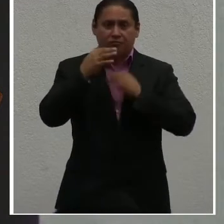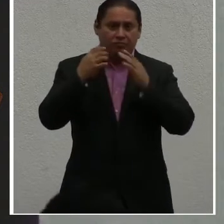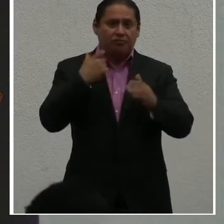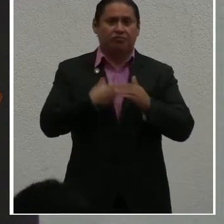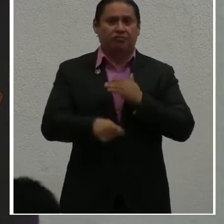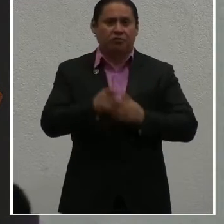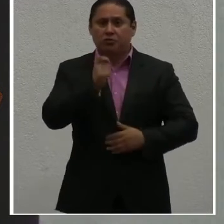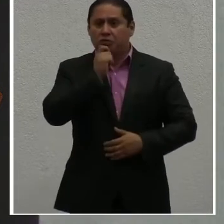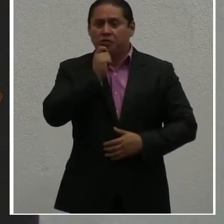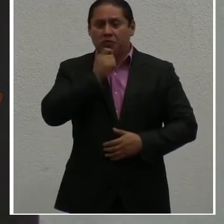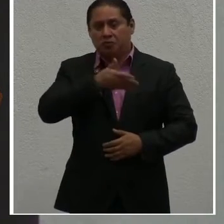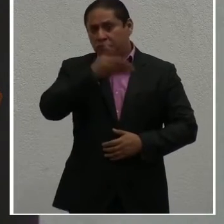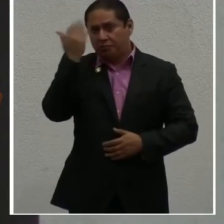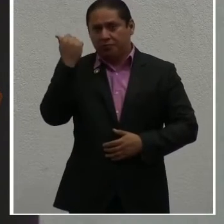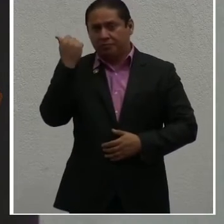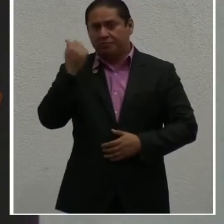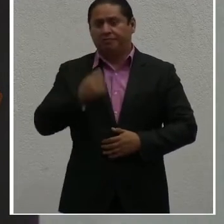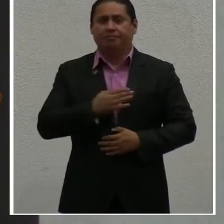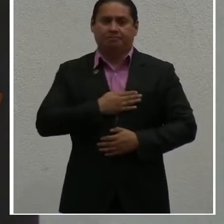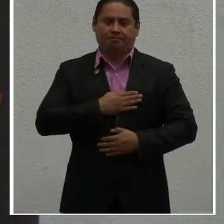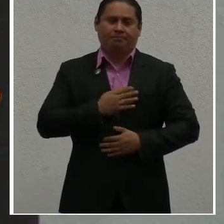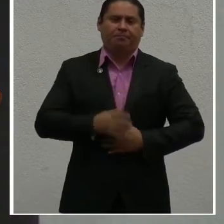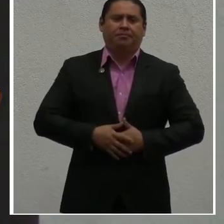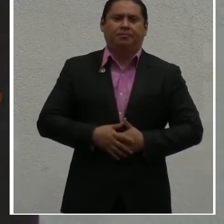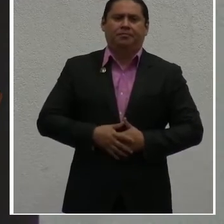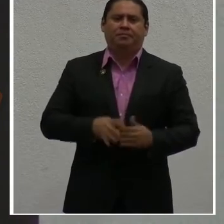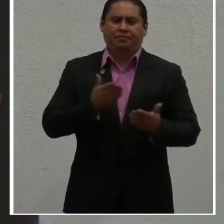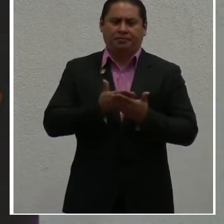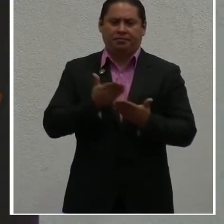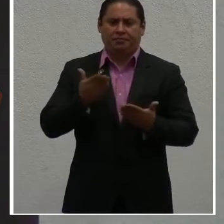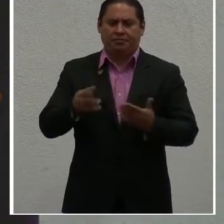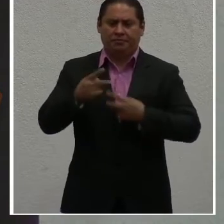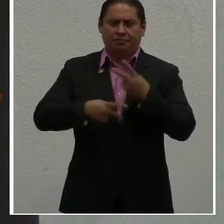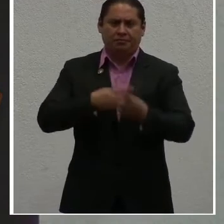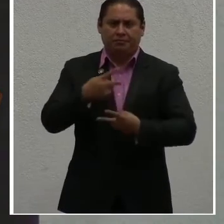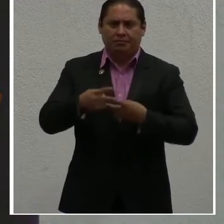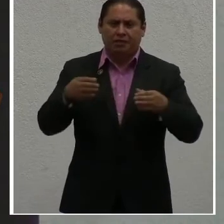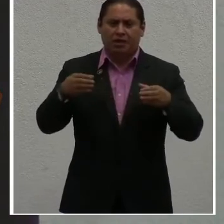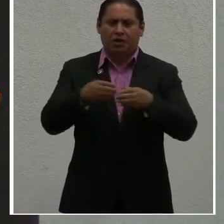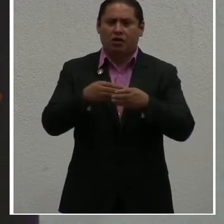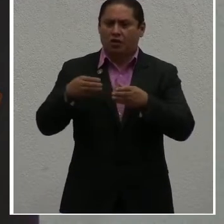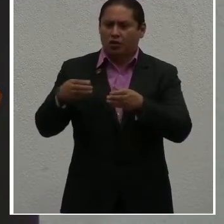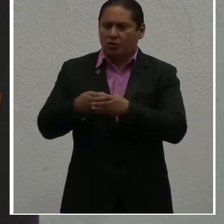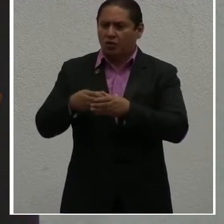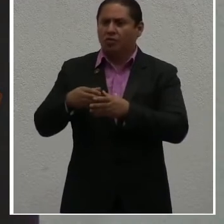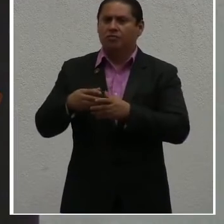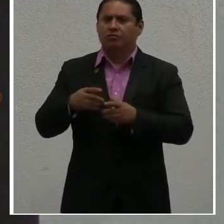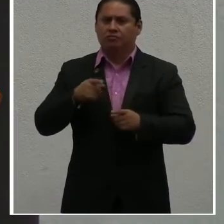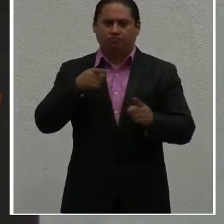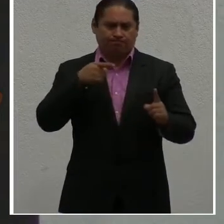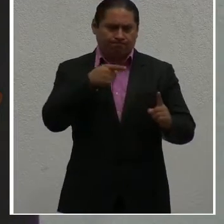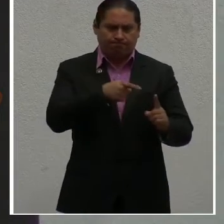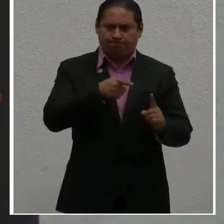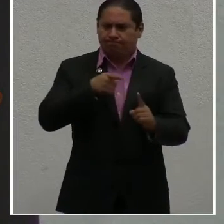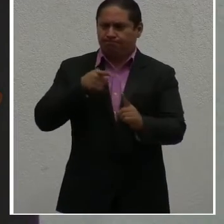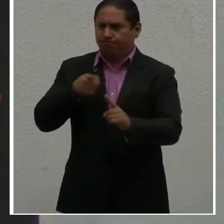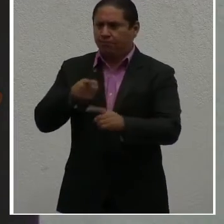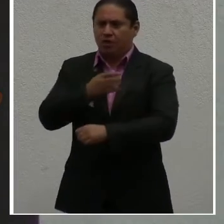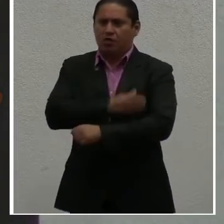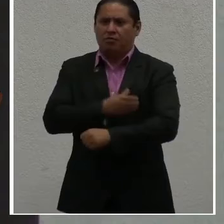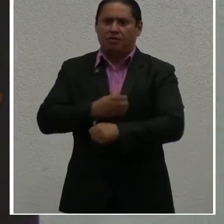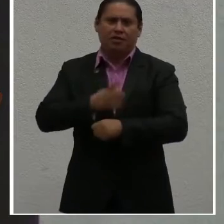lo sé. Bueno, vayamos a las comunidades a las que hace referencia nuestra compañera